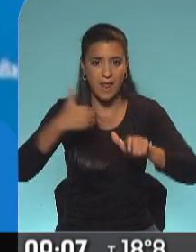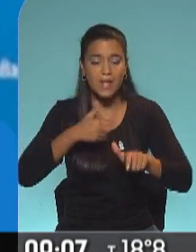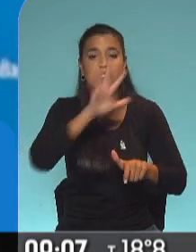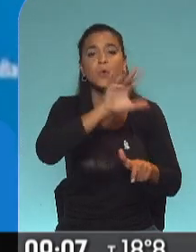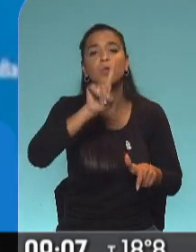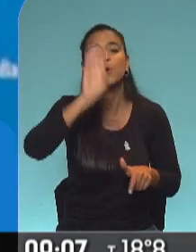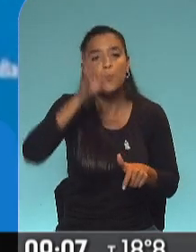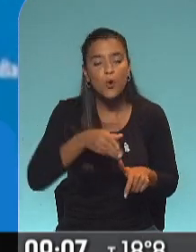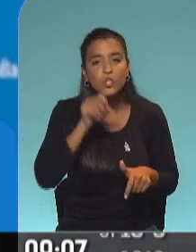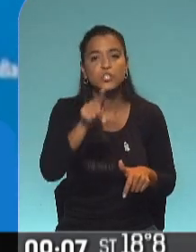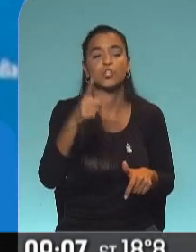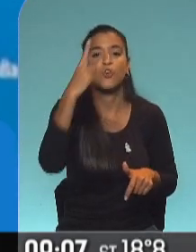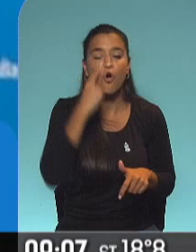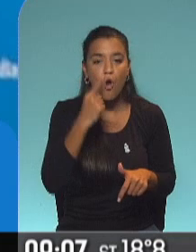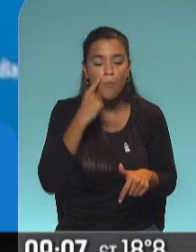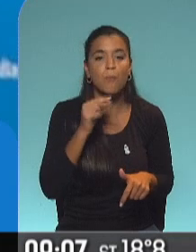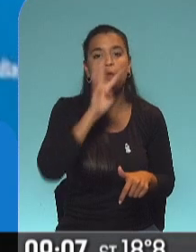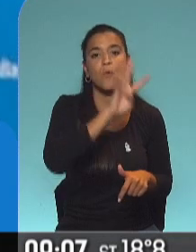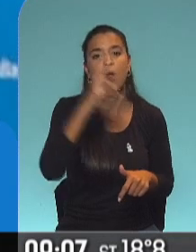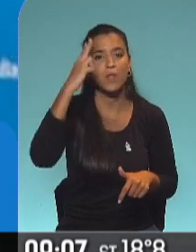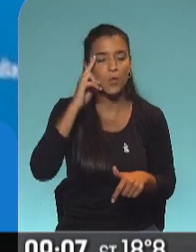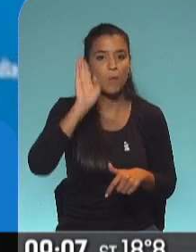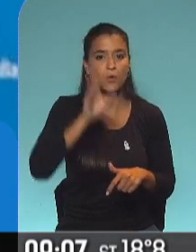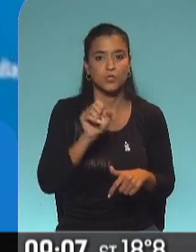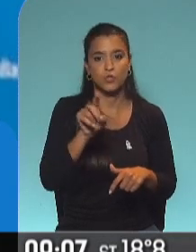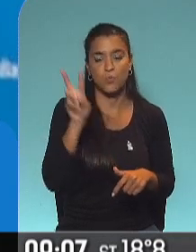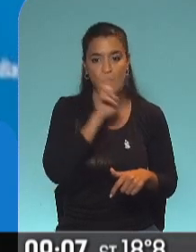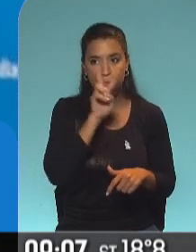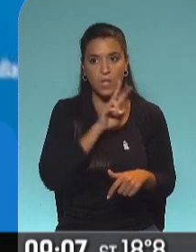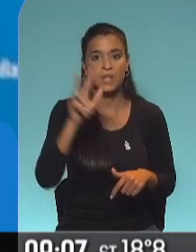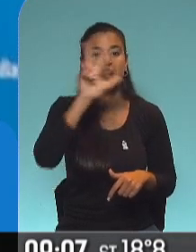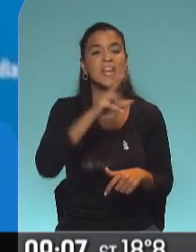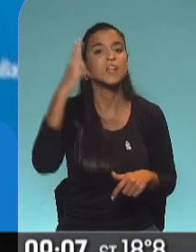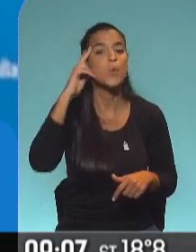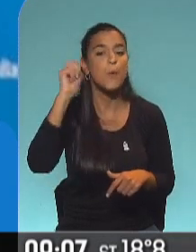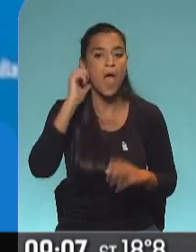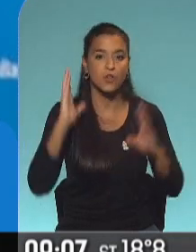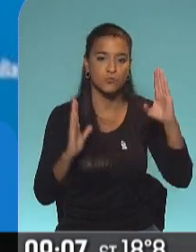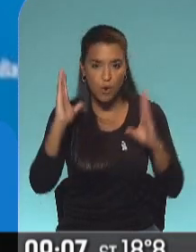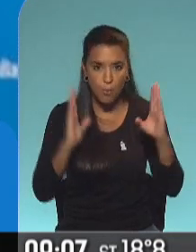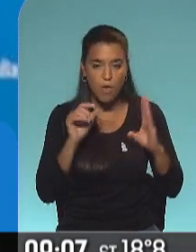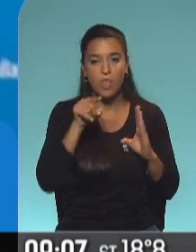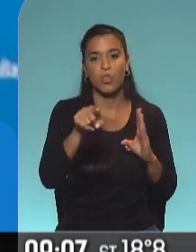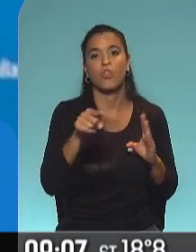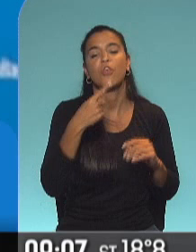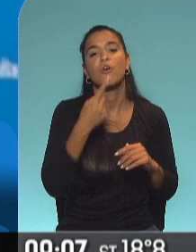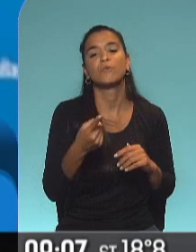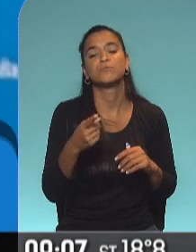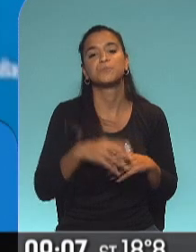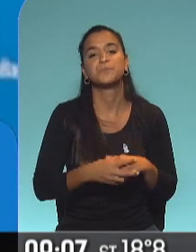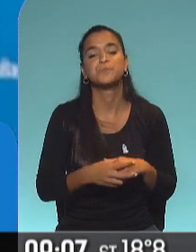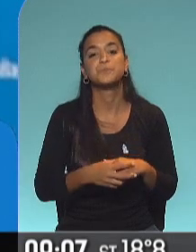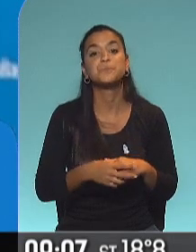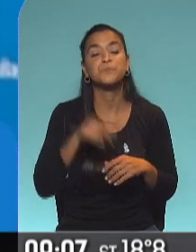51% afecta a varones 49 por ciento a mujeres 39 años en la edad mediana que tenemos en nuestro país de afectación